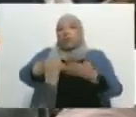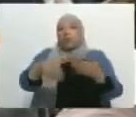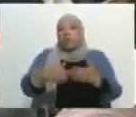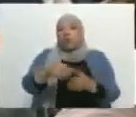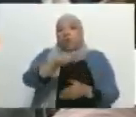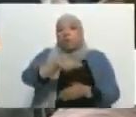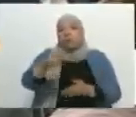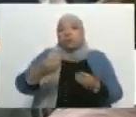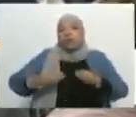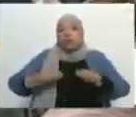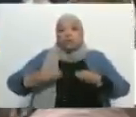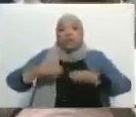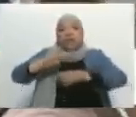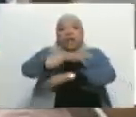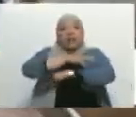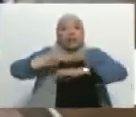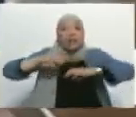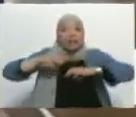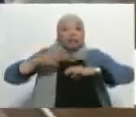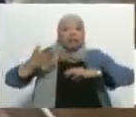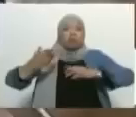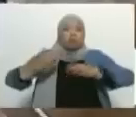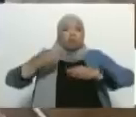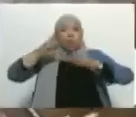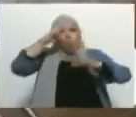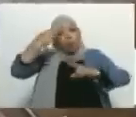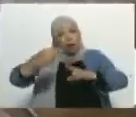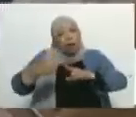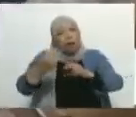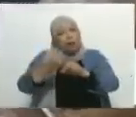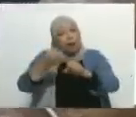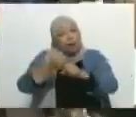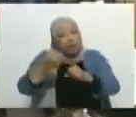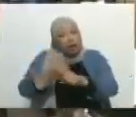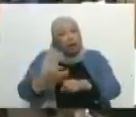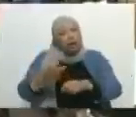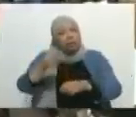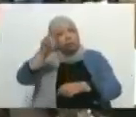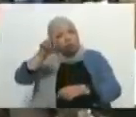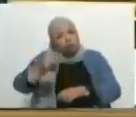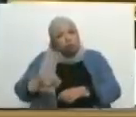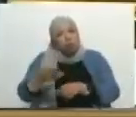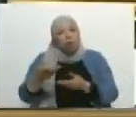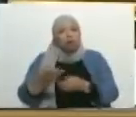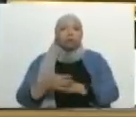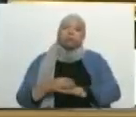los tigrenses y las tigrensas dignos y honrados que trabajan.